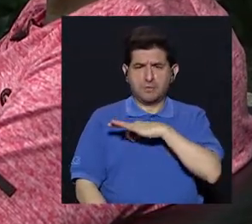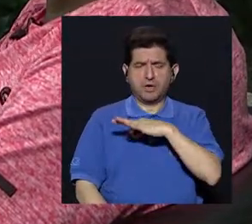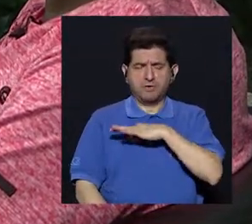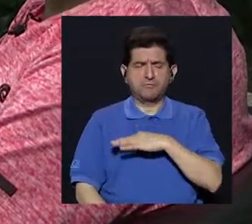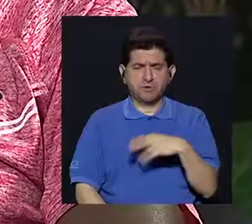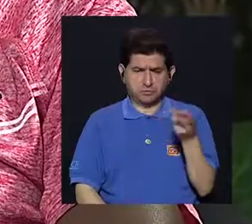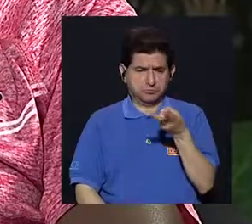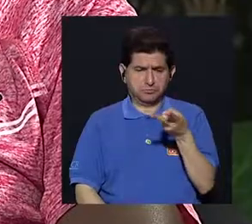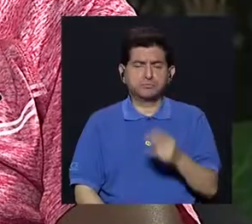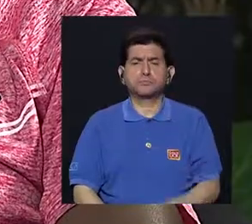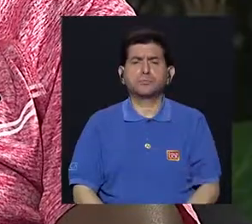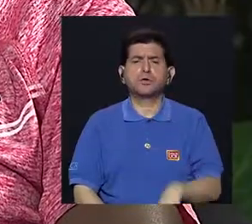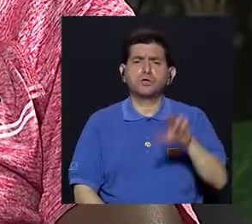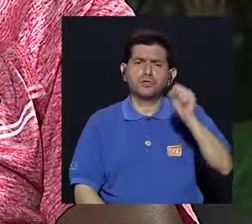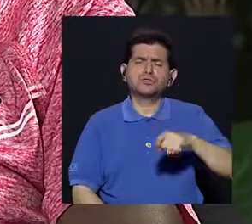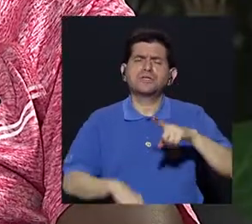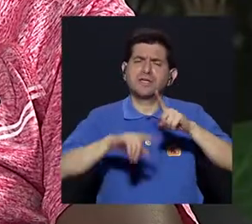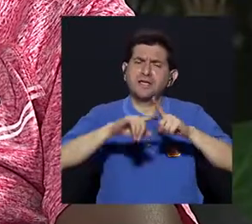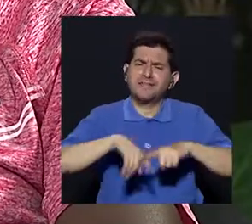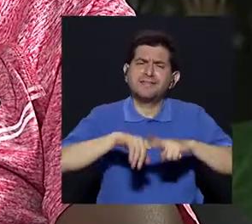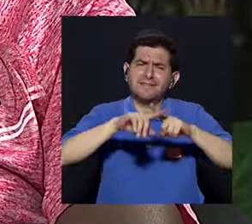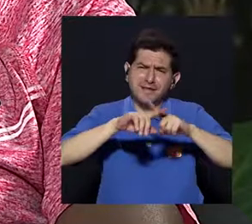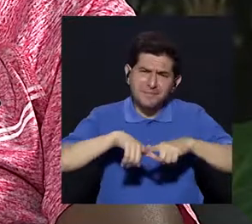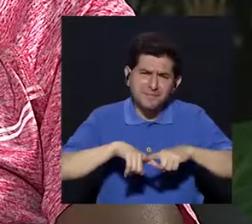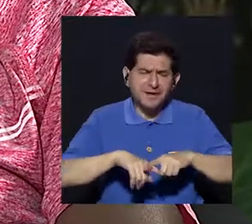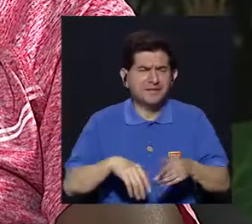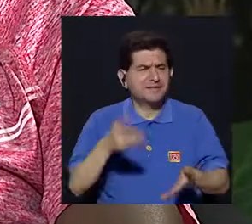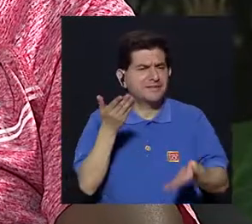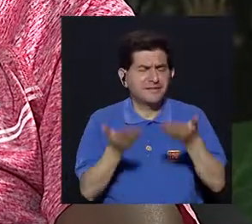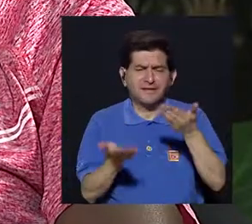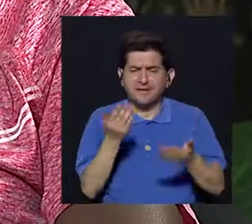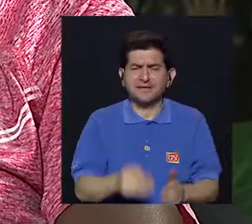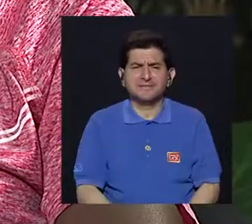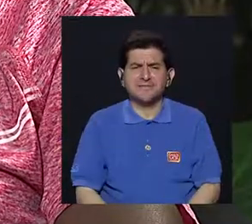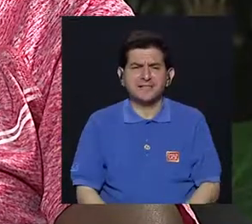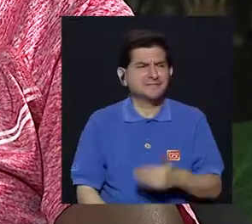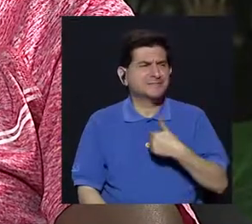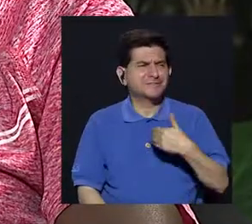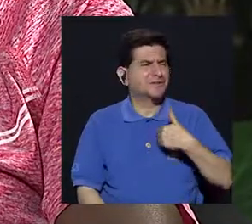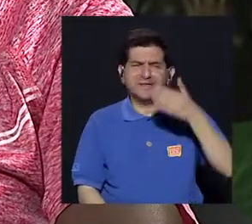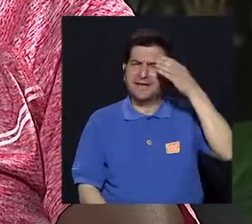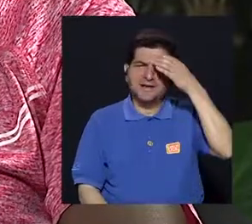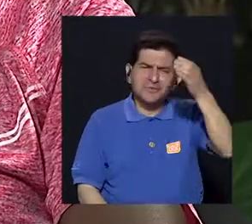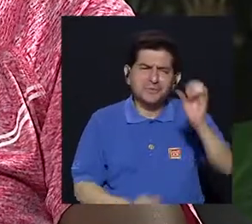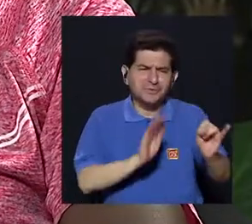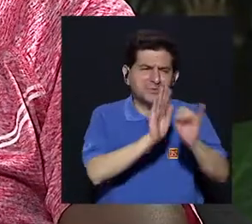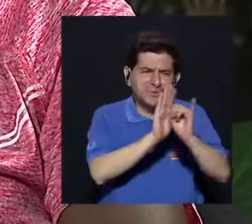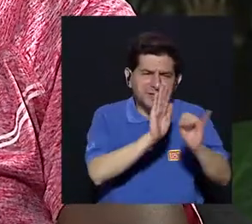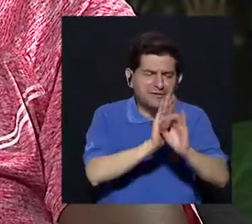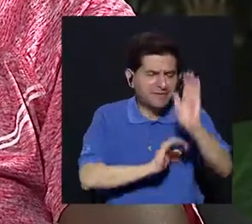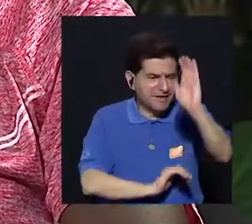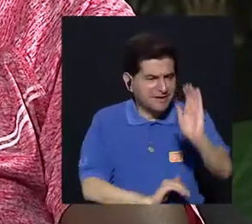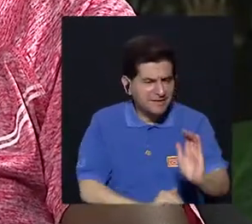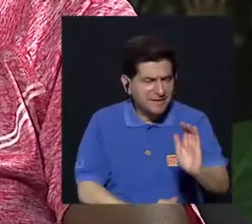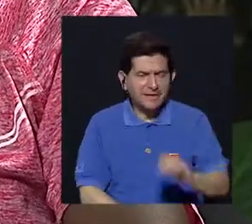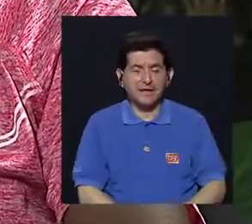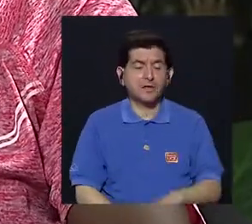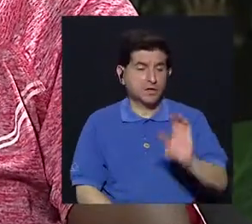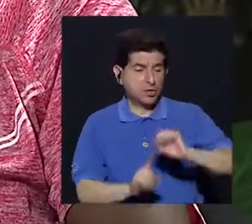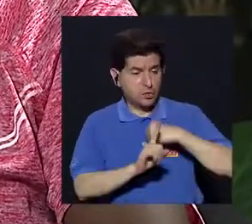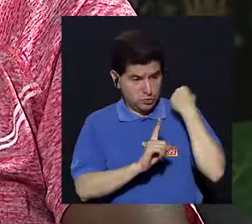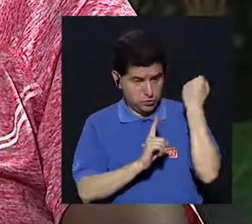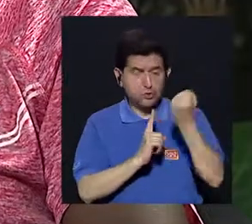sí se perciben. Sí, yo creo que eso va a depender, pues no tenemos la cultura así para poder identificar desde pequeño al niño